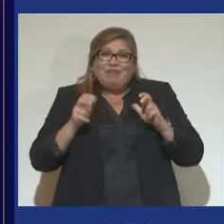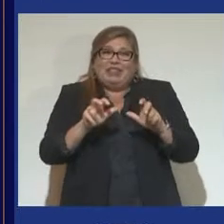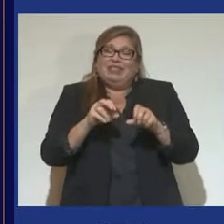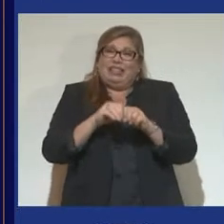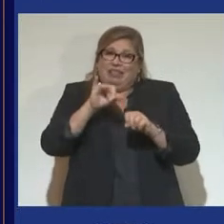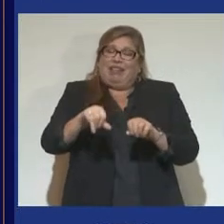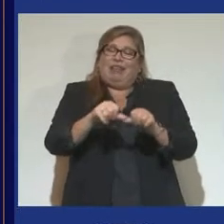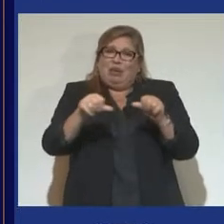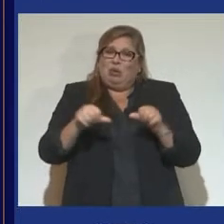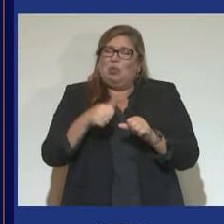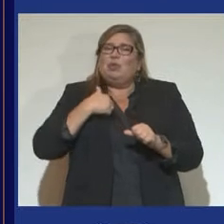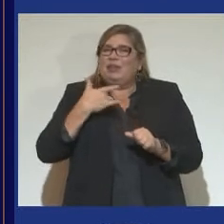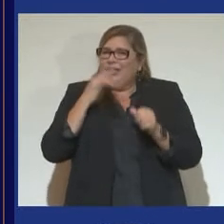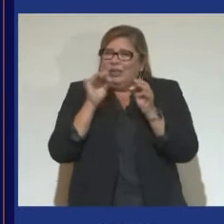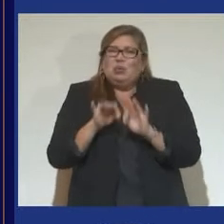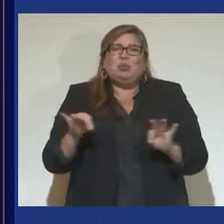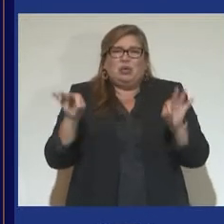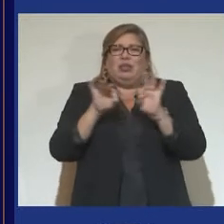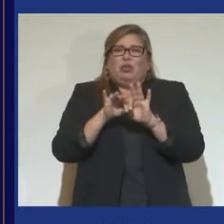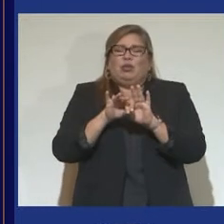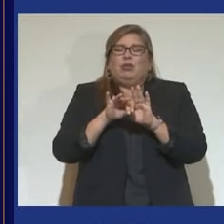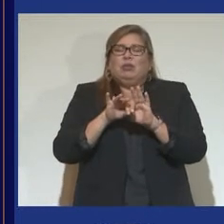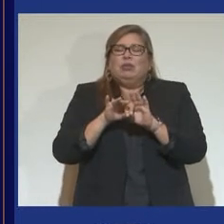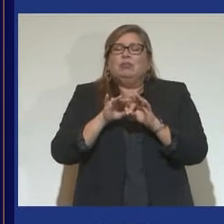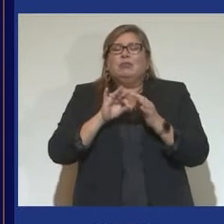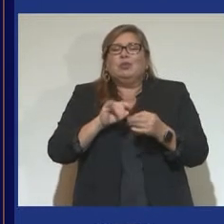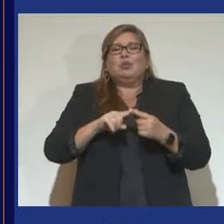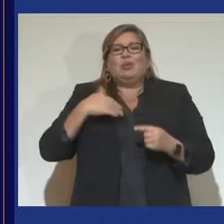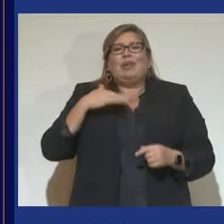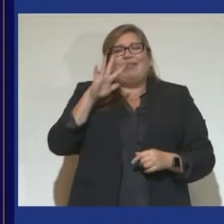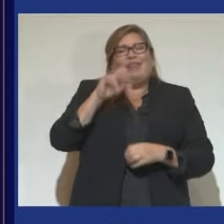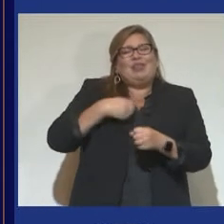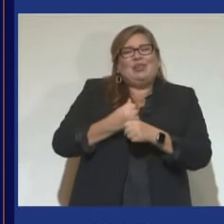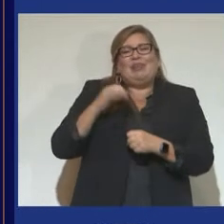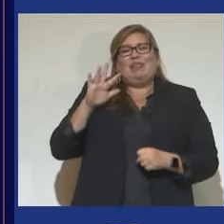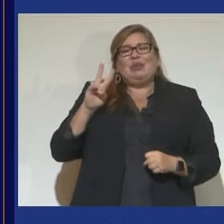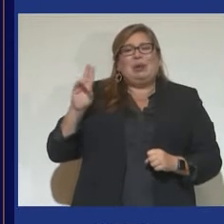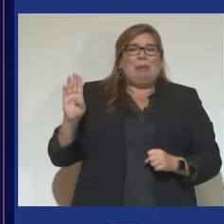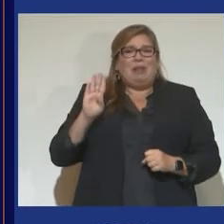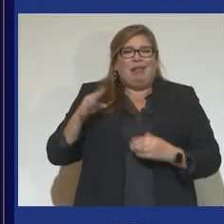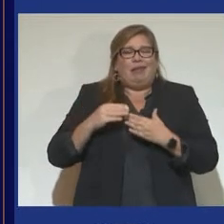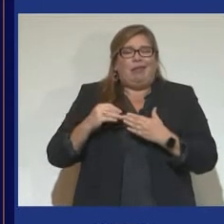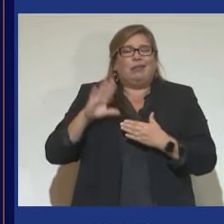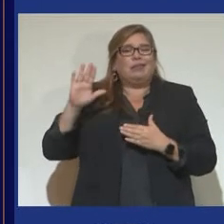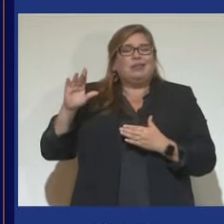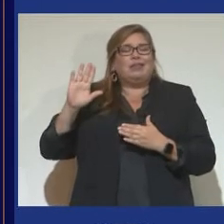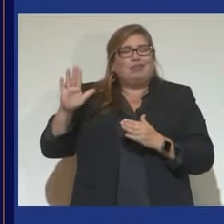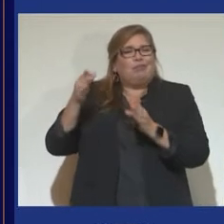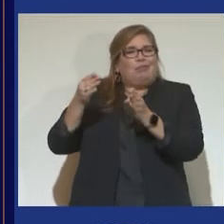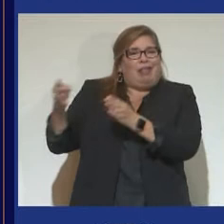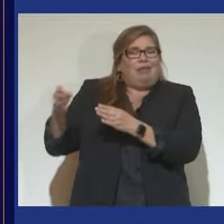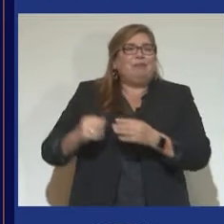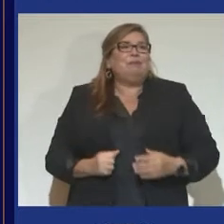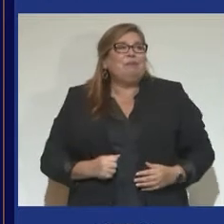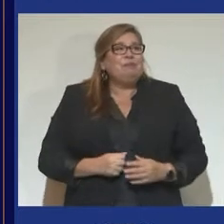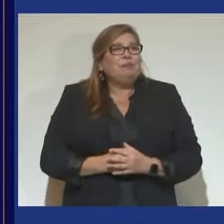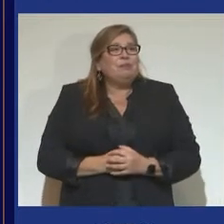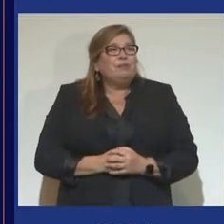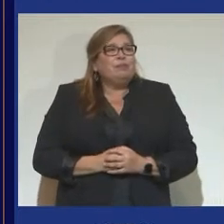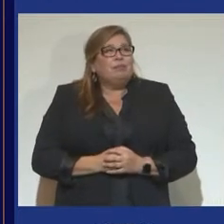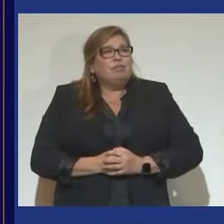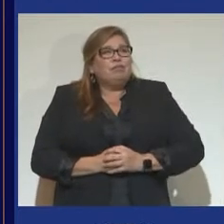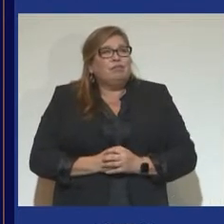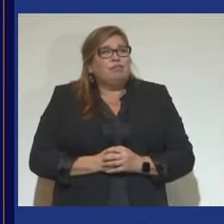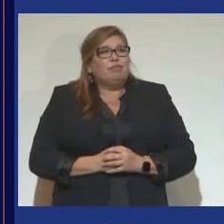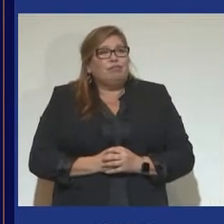recursos en ese espacio creemos que es crítico además de este plan de cinco años de 52 mil millones